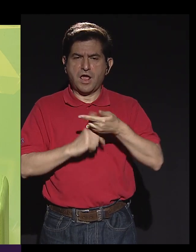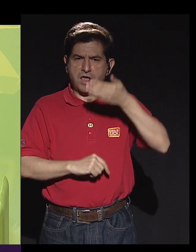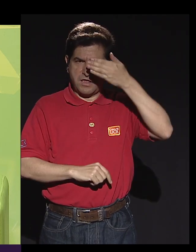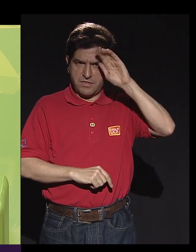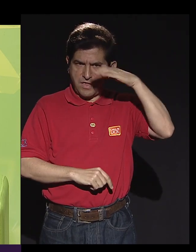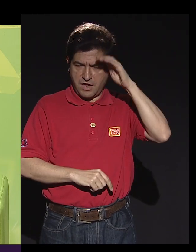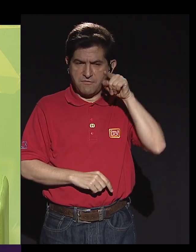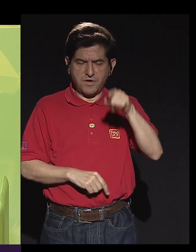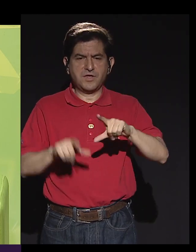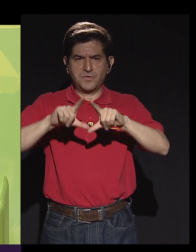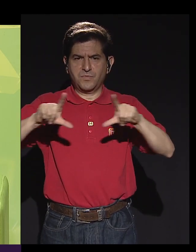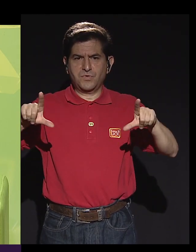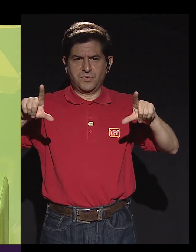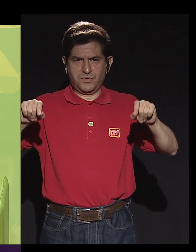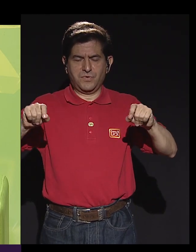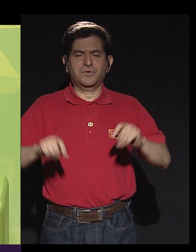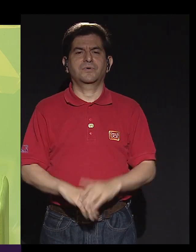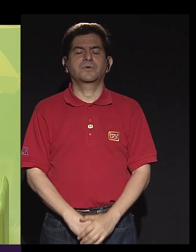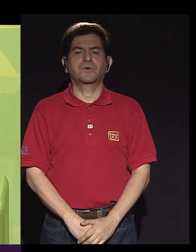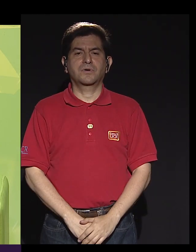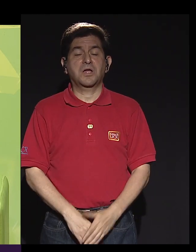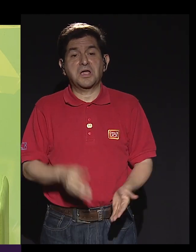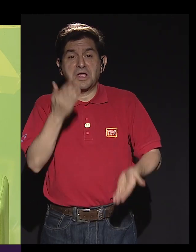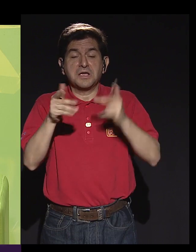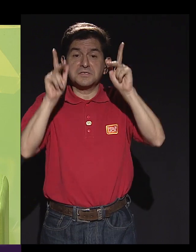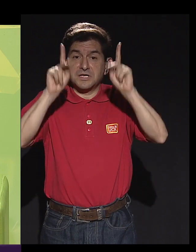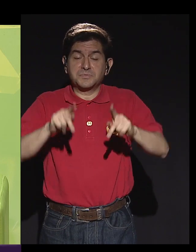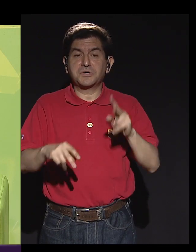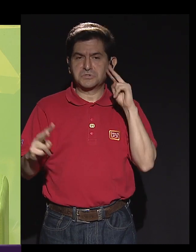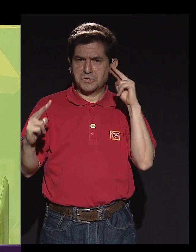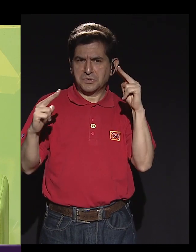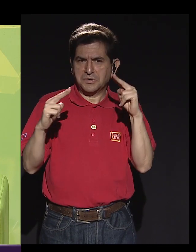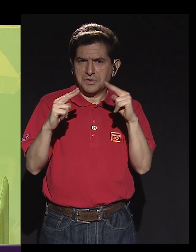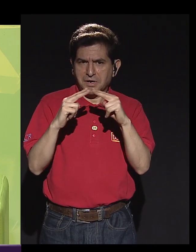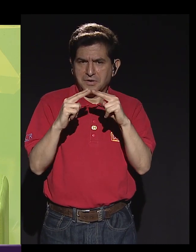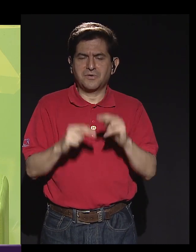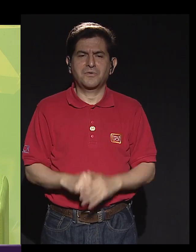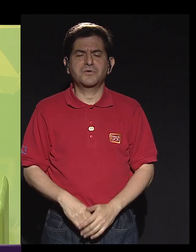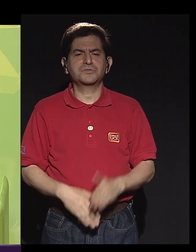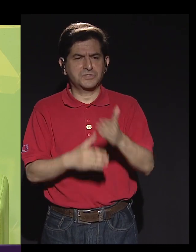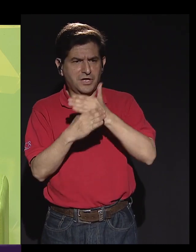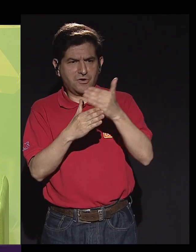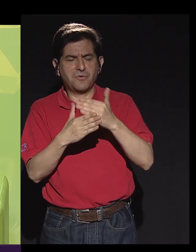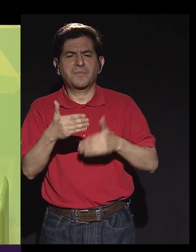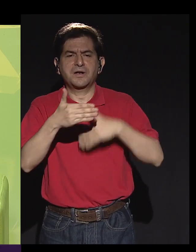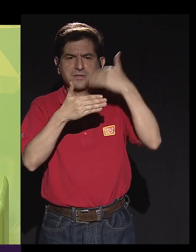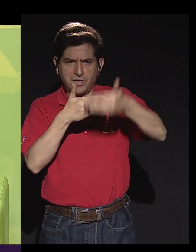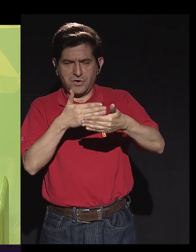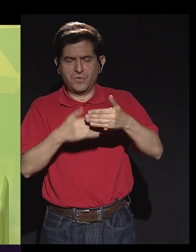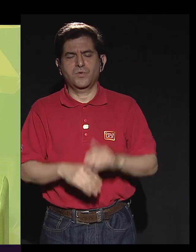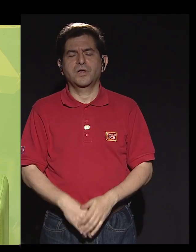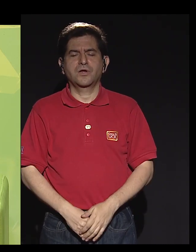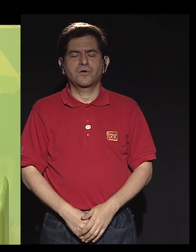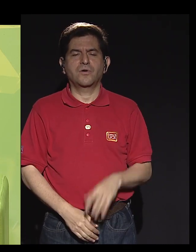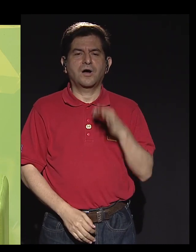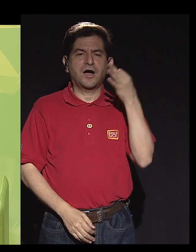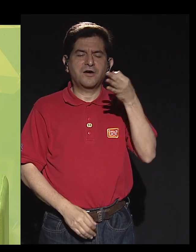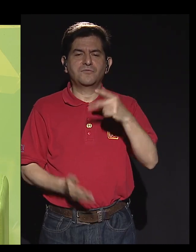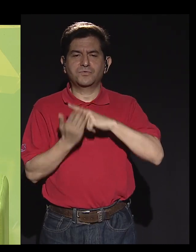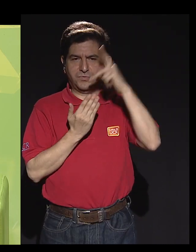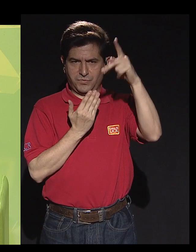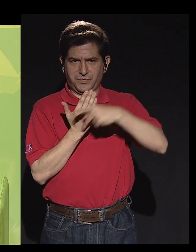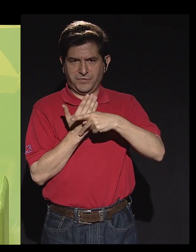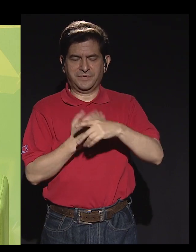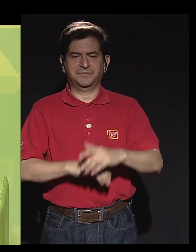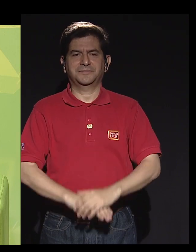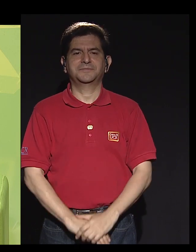sociales. En Facebook nos encuentra como Nexos Canal 15 y de repente esa persona conocida sea quien compartamos su historia en próximas